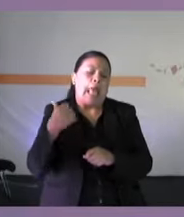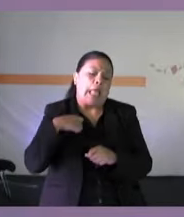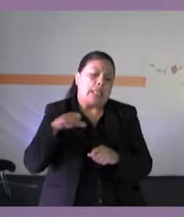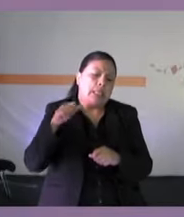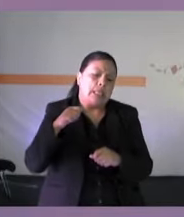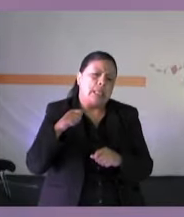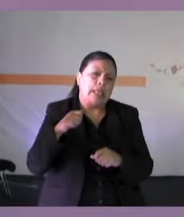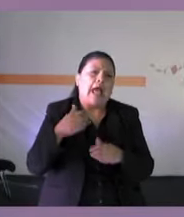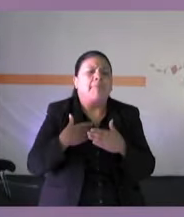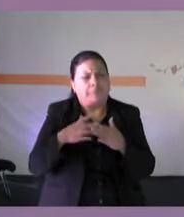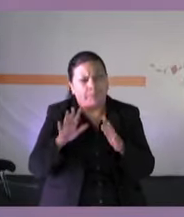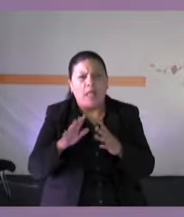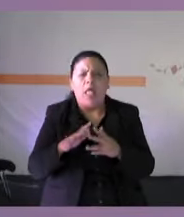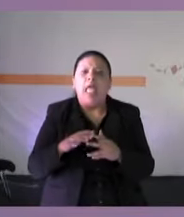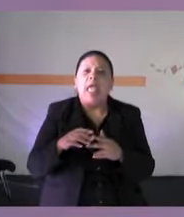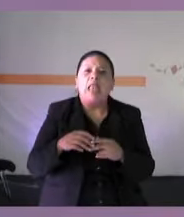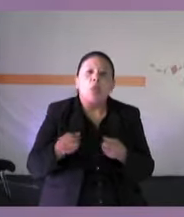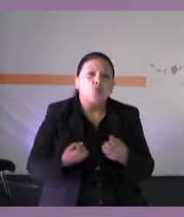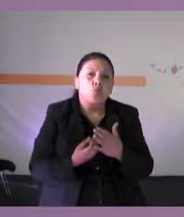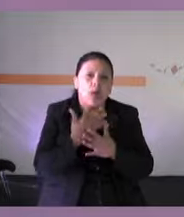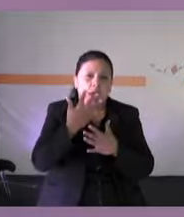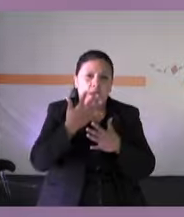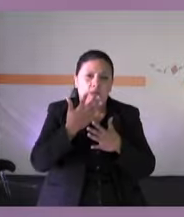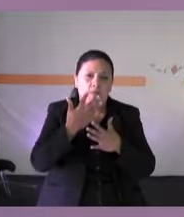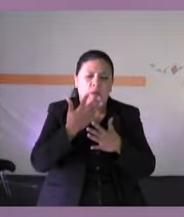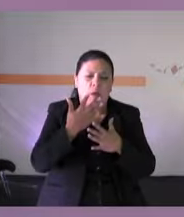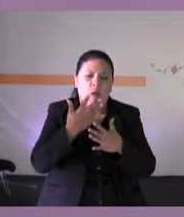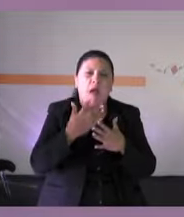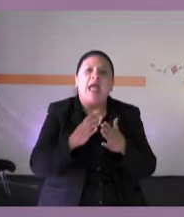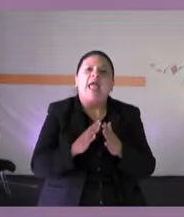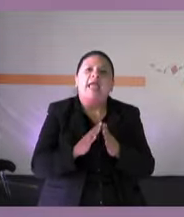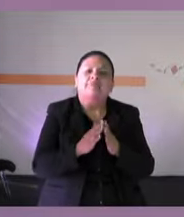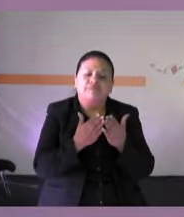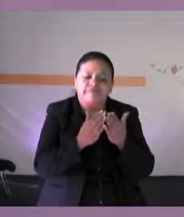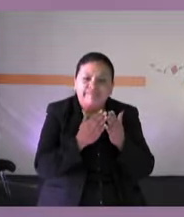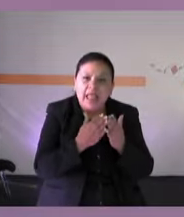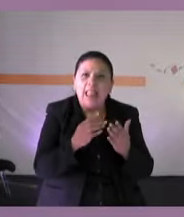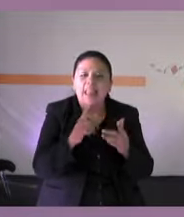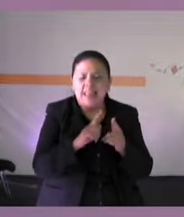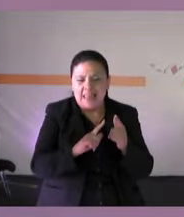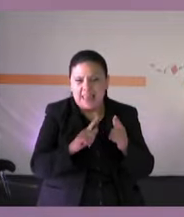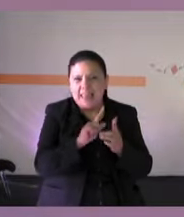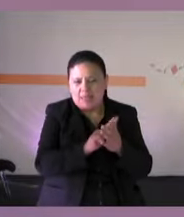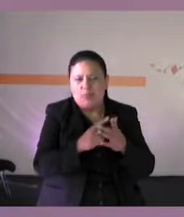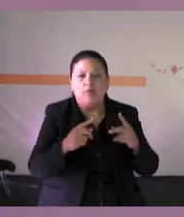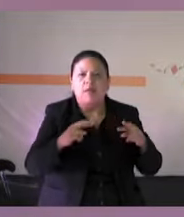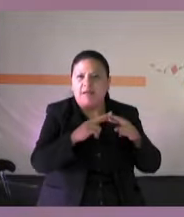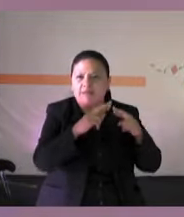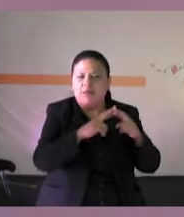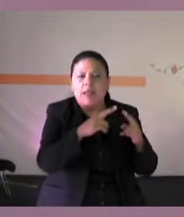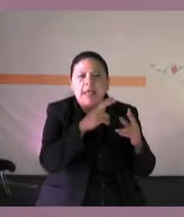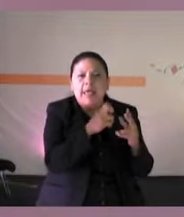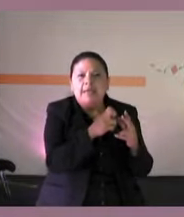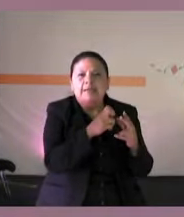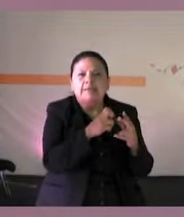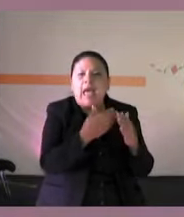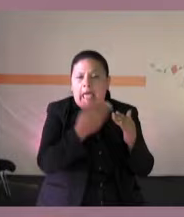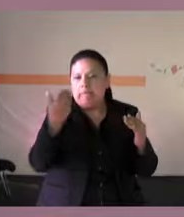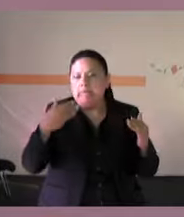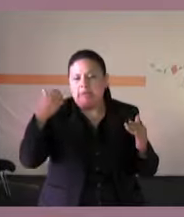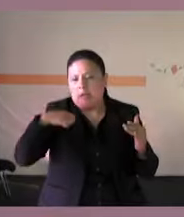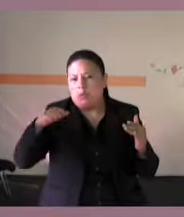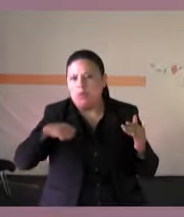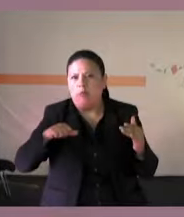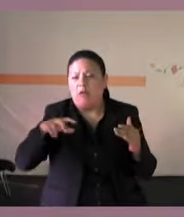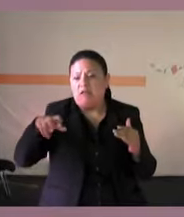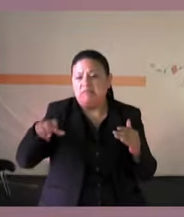como, tipo, la peor película de terror que te puedas imaginar. O sea, ese Dios era lo más malo